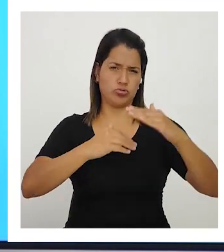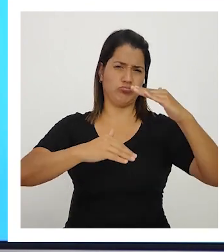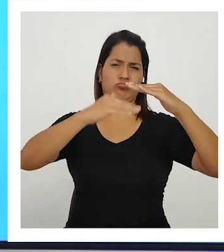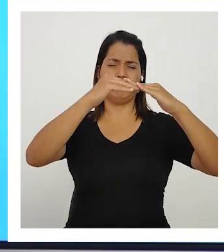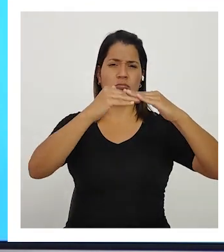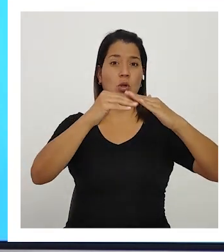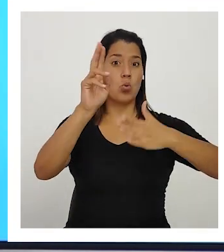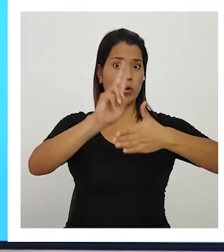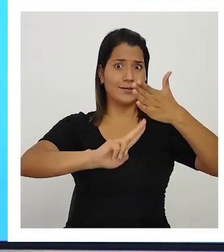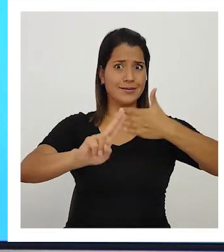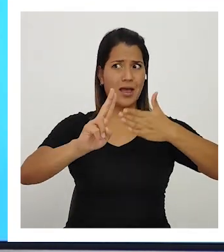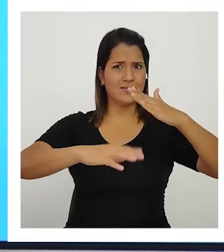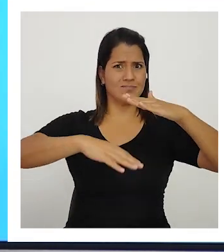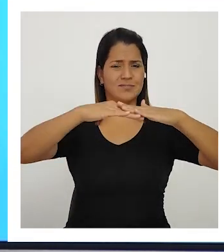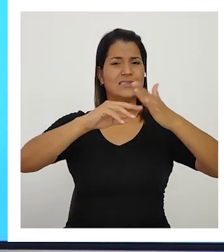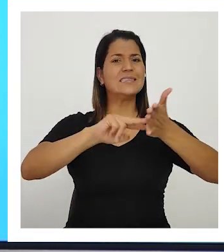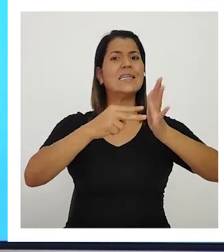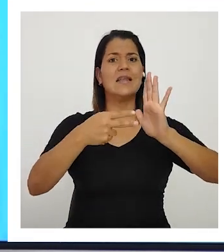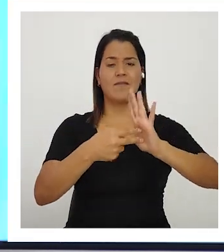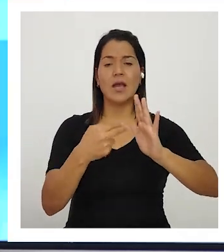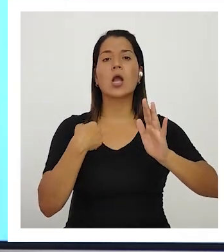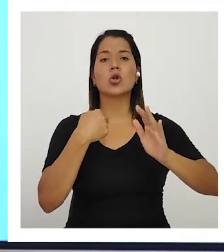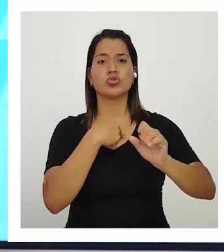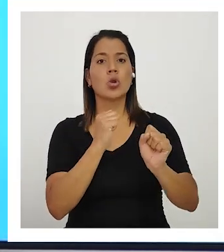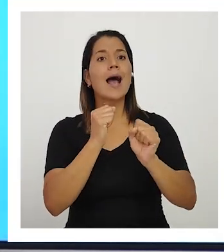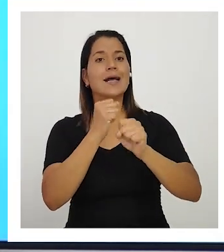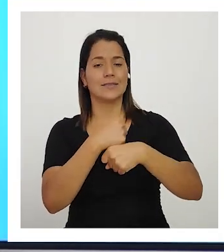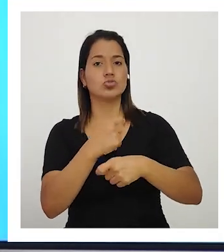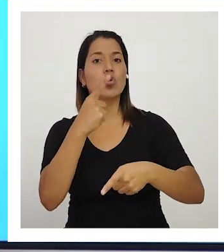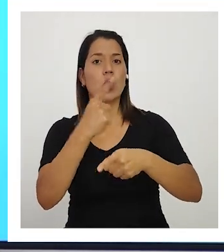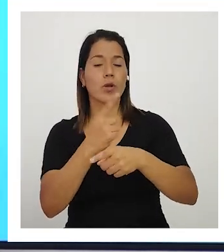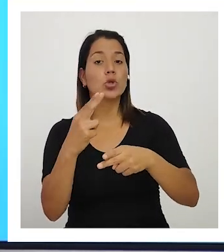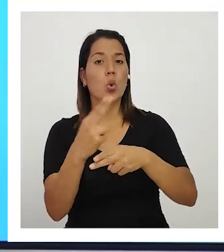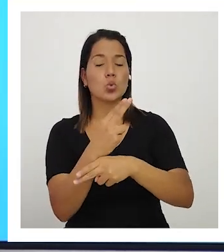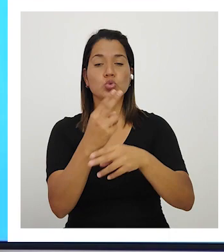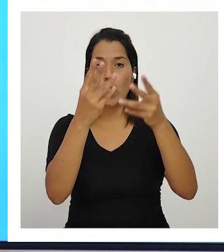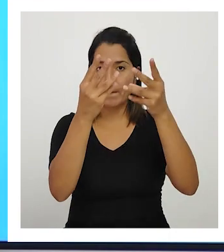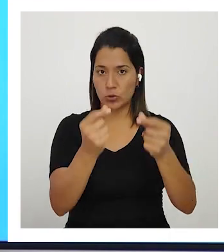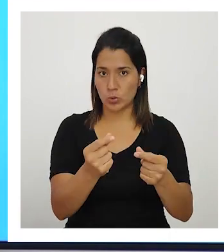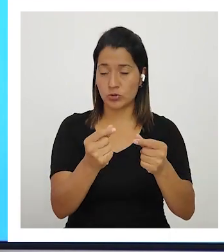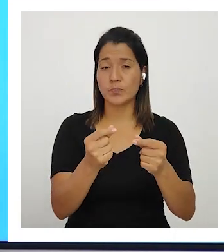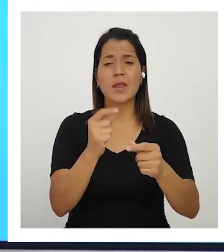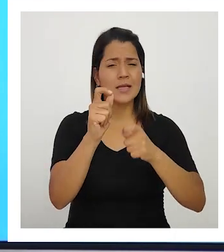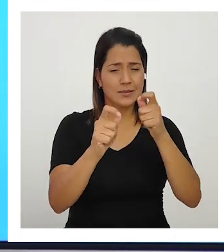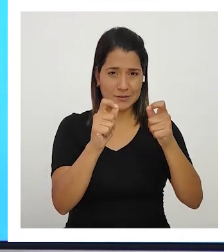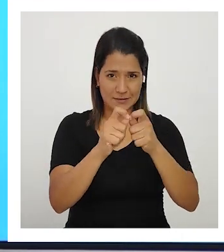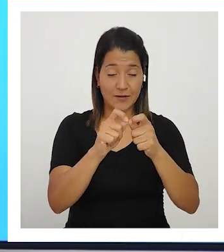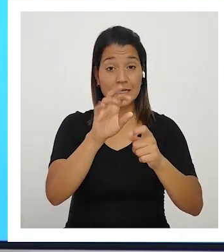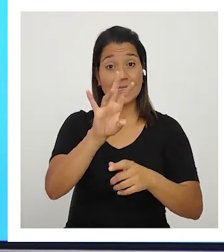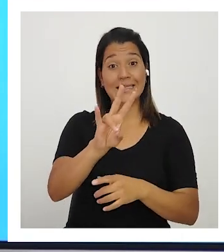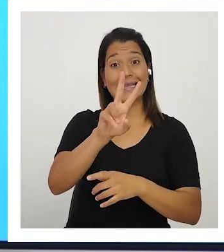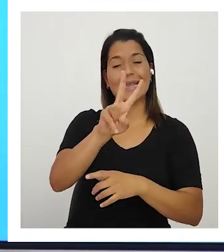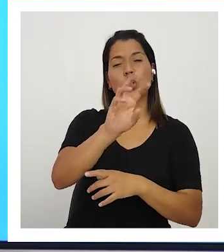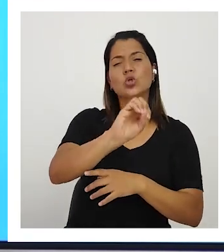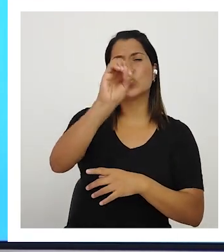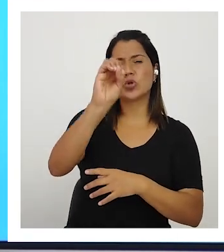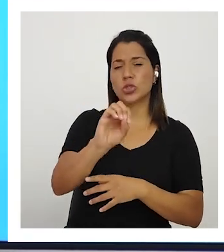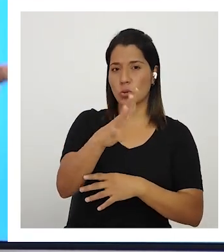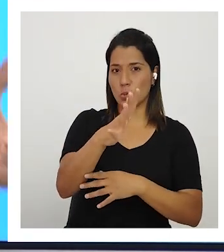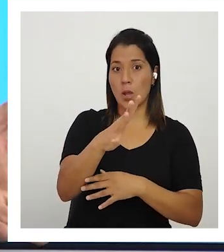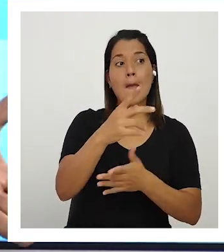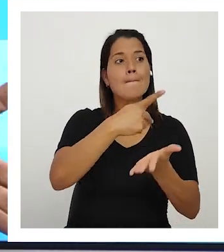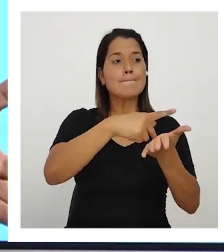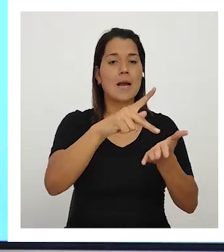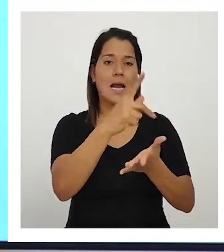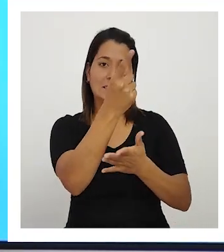que nosotros hacemos una verdadera devolución. Concretamente, el 72% promedio se va en salarios, que